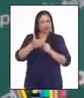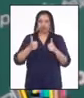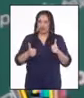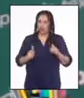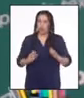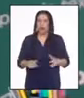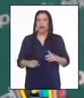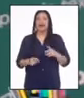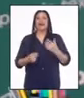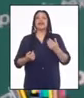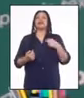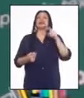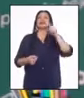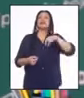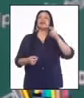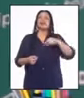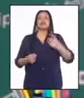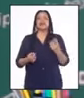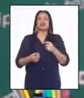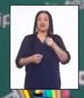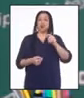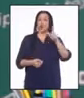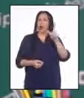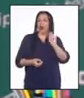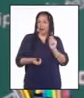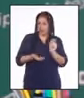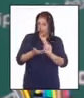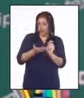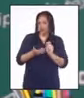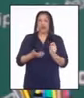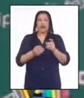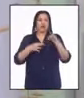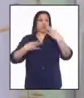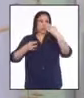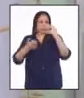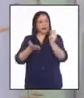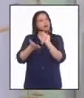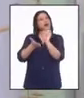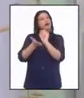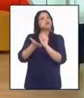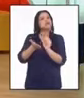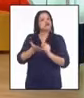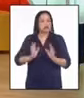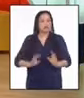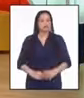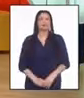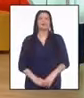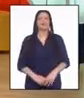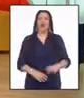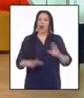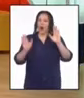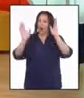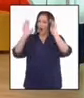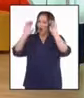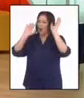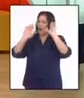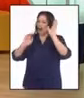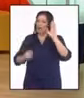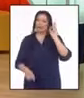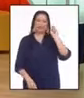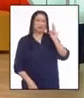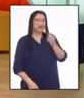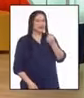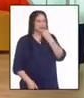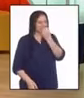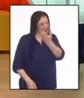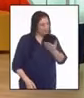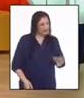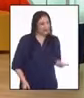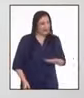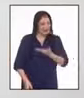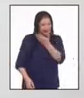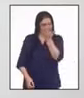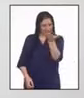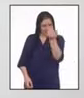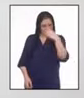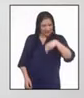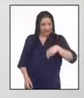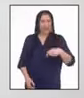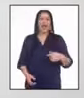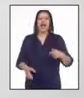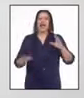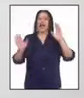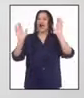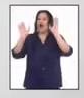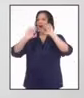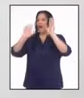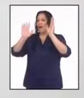la mano un papel y un lápiz para tomar nota de todo. Hola, profesora Julia. Bienvenida, profesora.